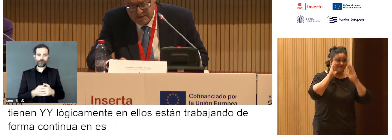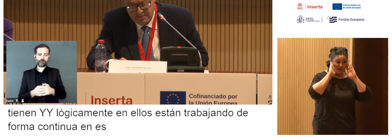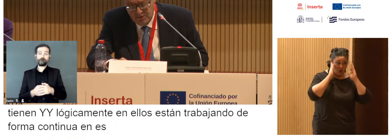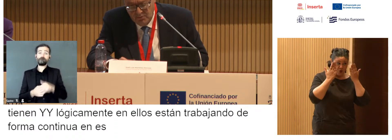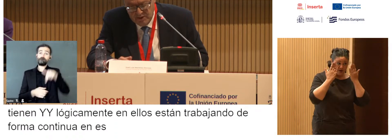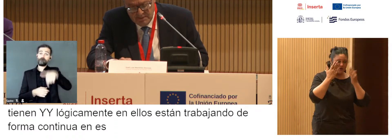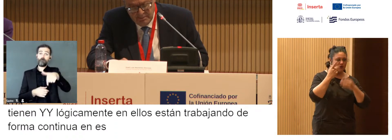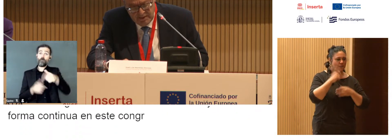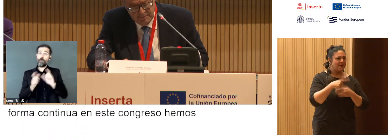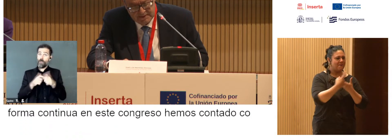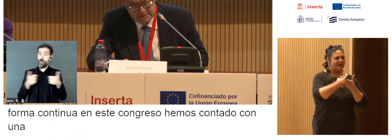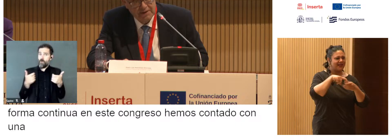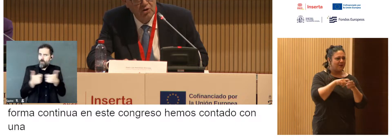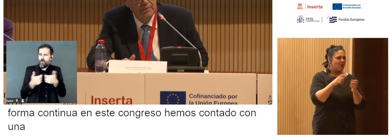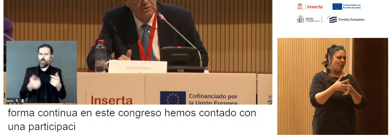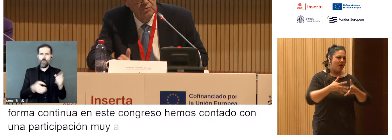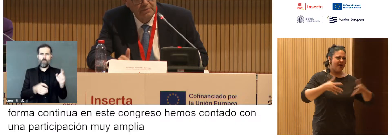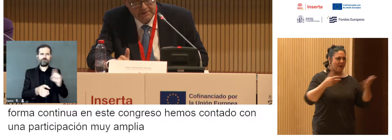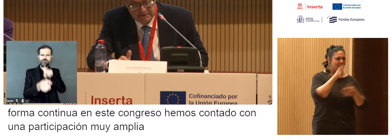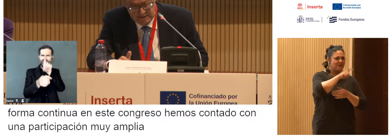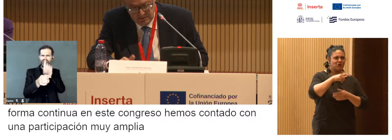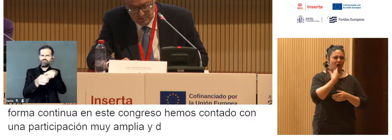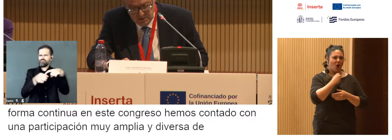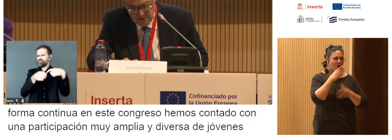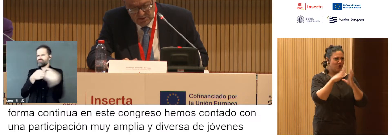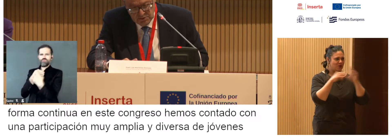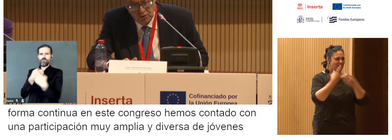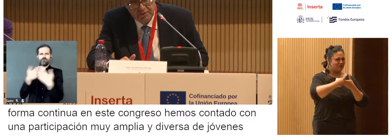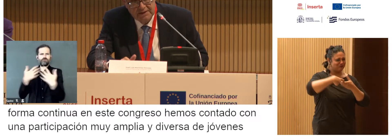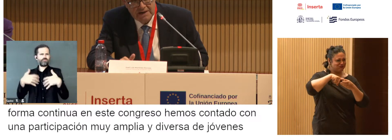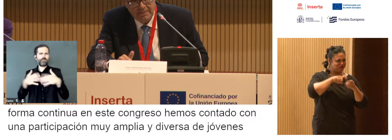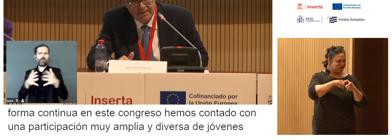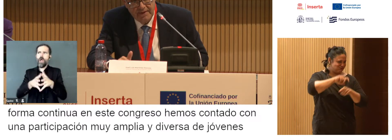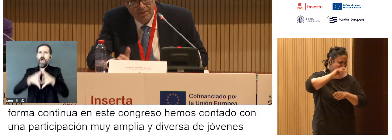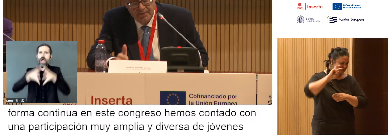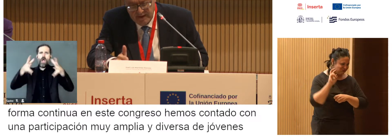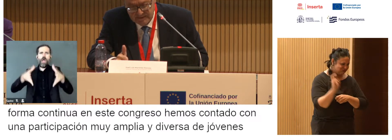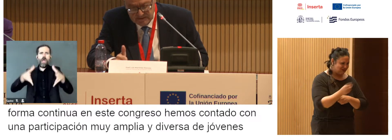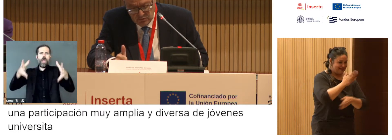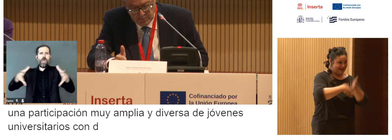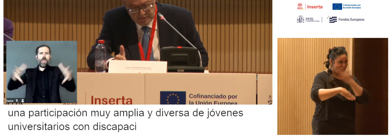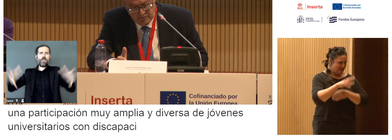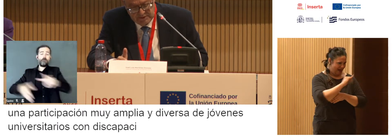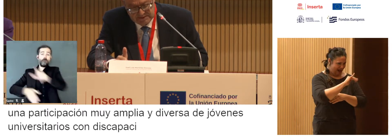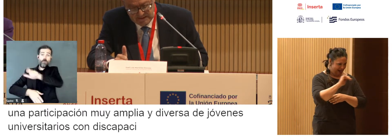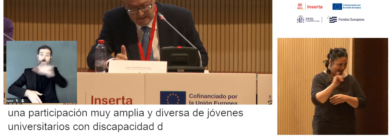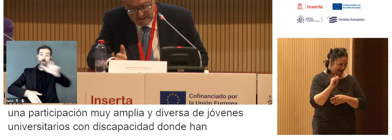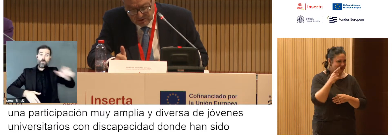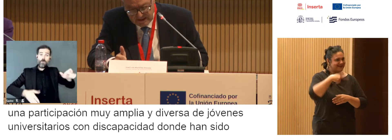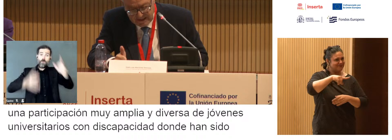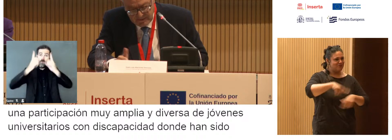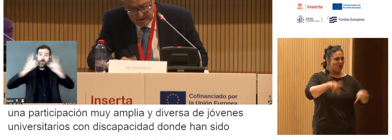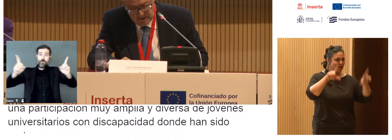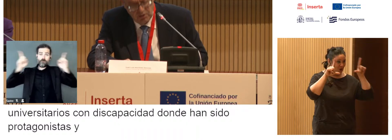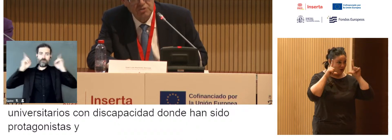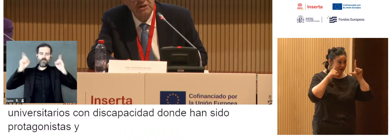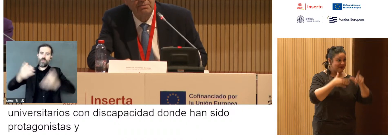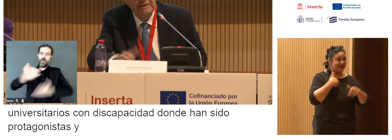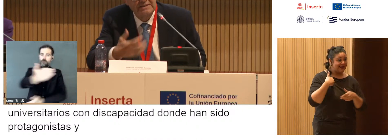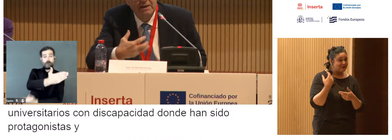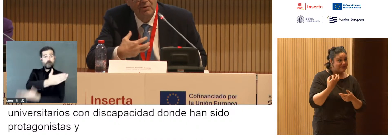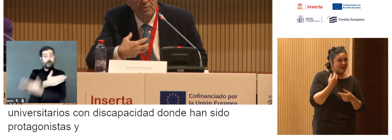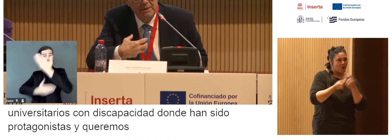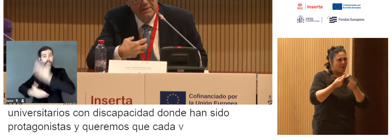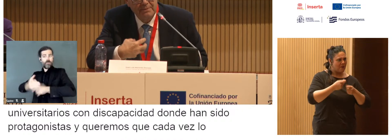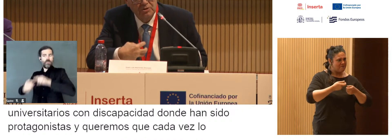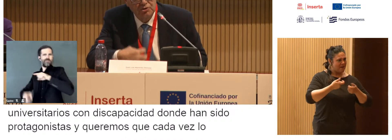una participación muy amplia y diversa de jóvenes universitarios con discapacidad, donde han sido protagonistas y queremos que cada vez lo sean